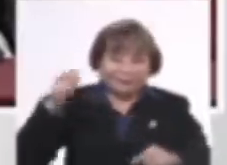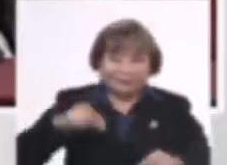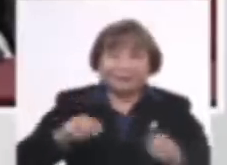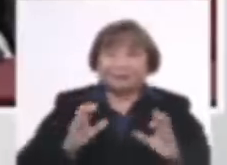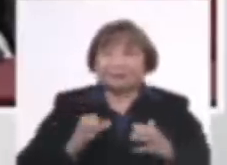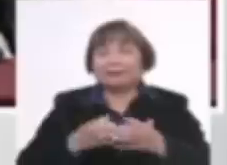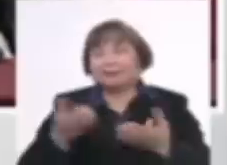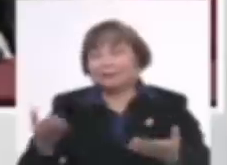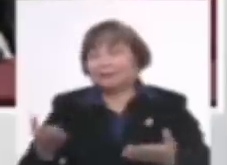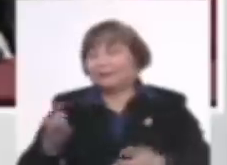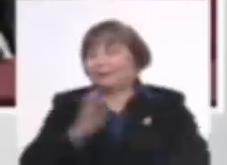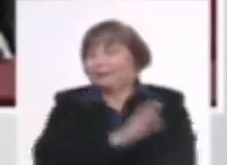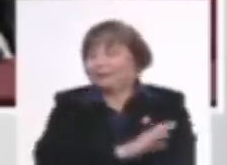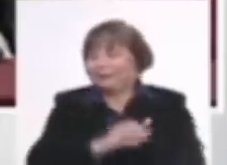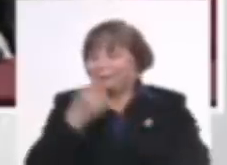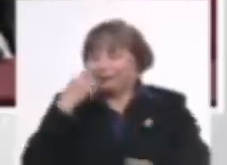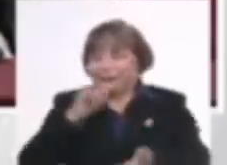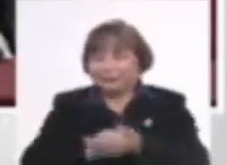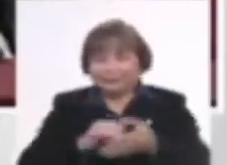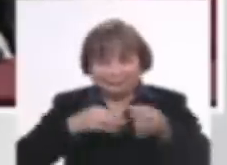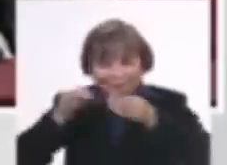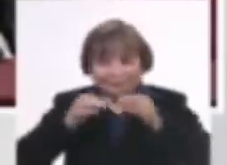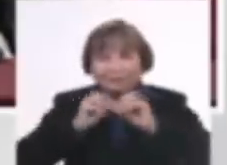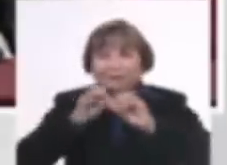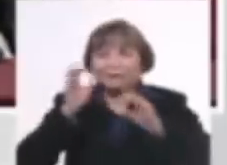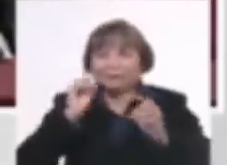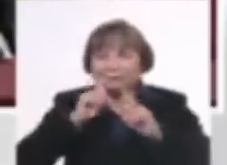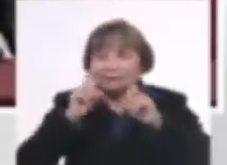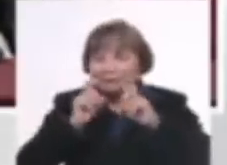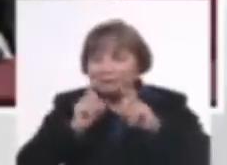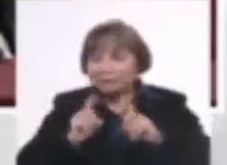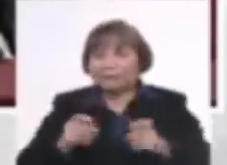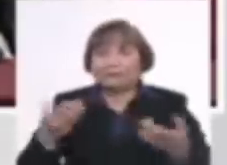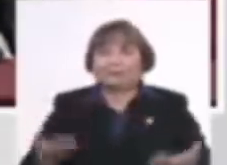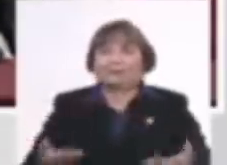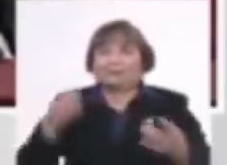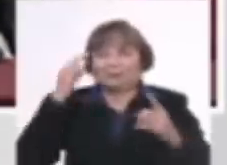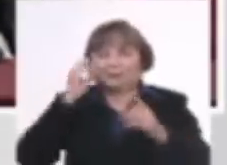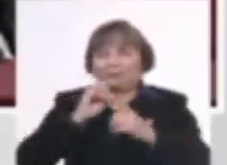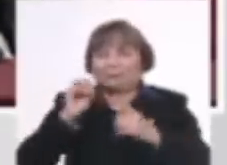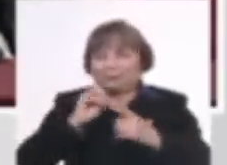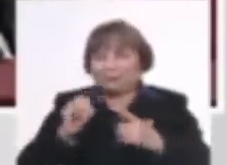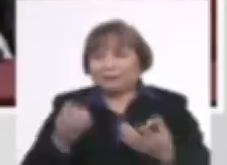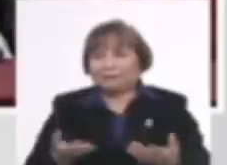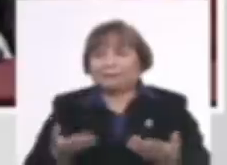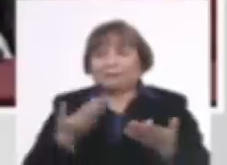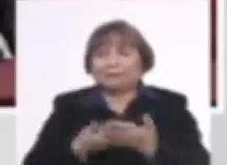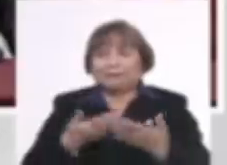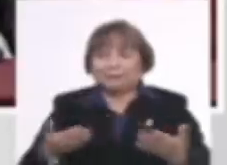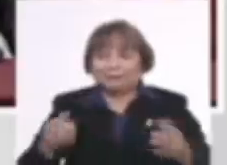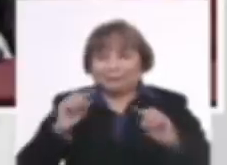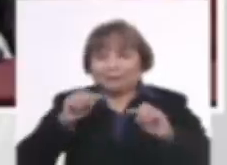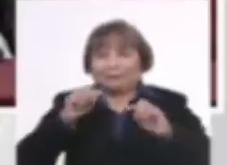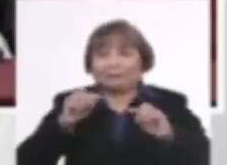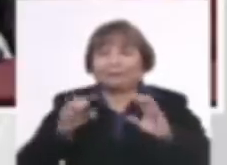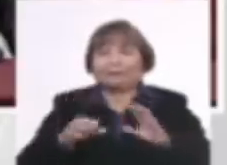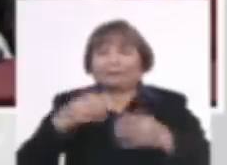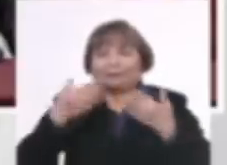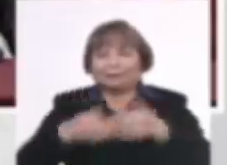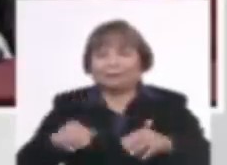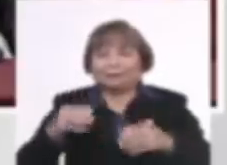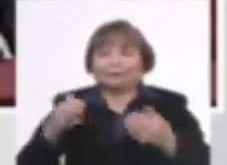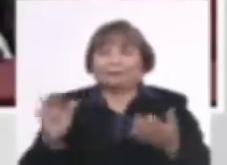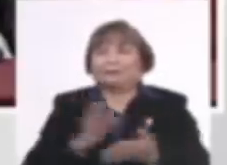a la Comisión de Fiscalización es para que aclare las preguntas objetivas que se quiera. Ahí se quiere hacer perder